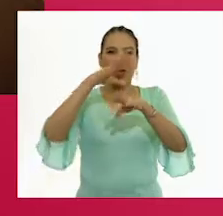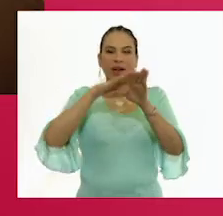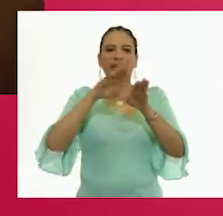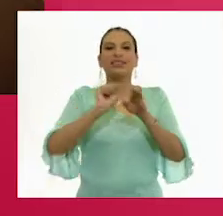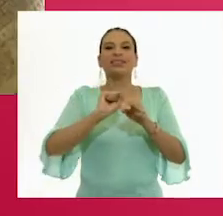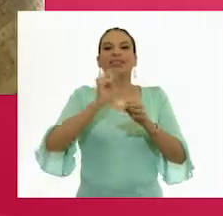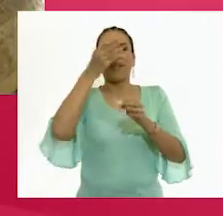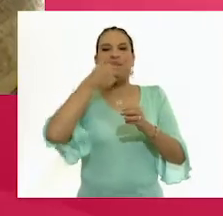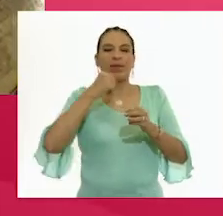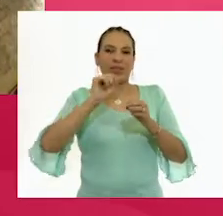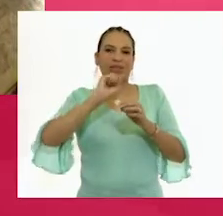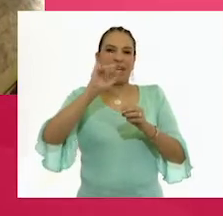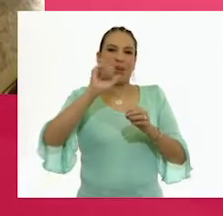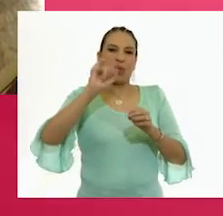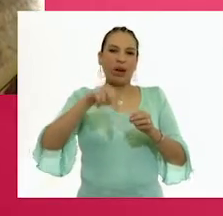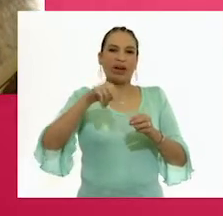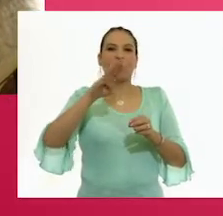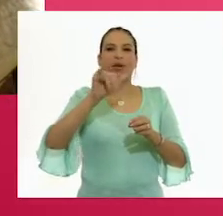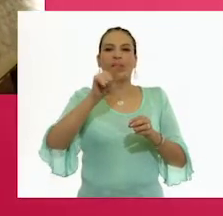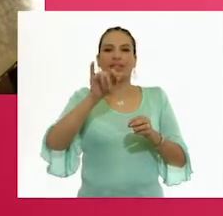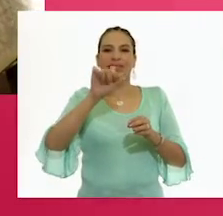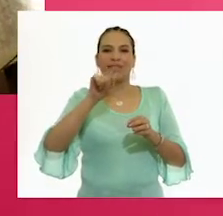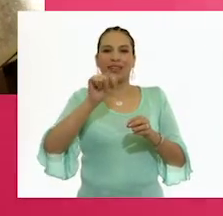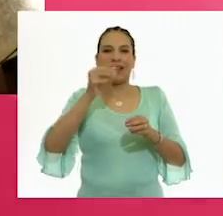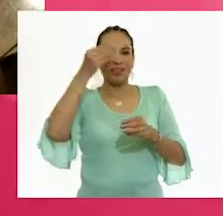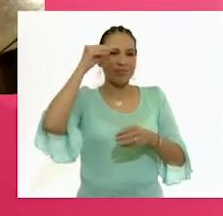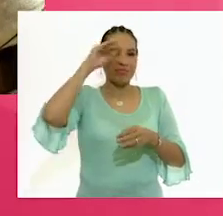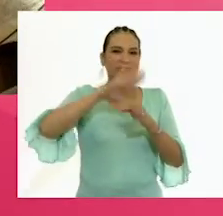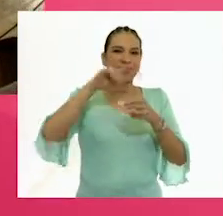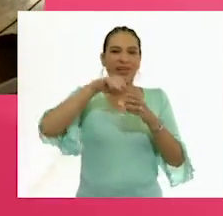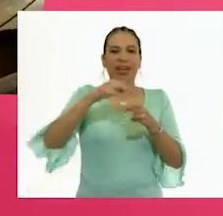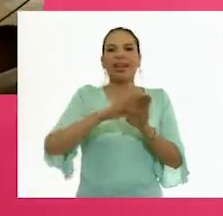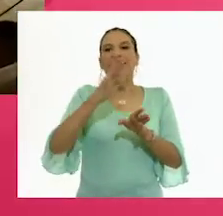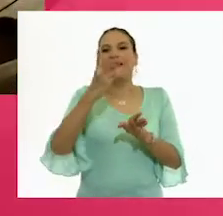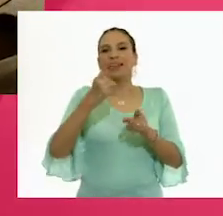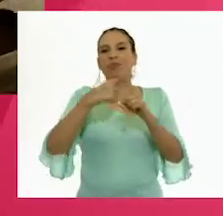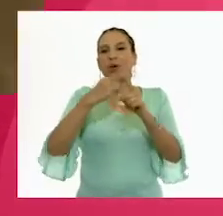lo mismo que un óleo que está monumental de unos 3 por 3 metros.